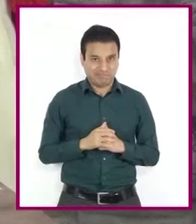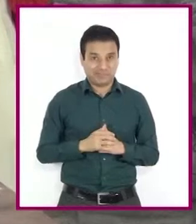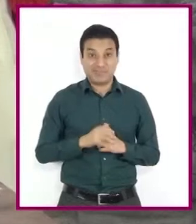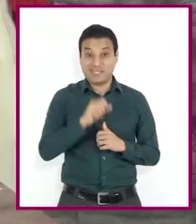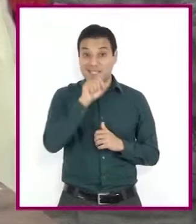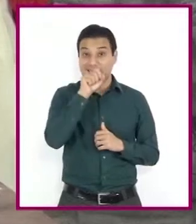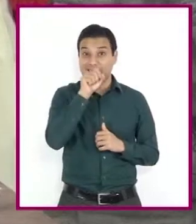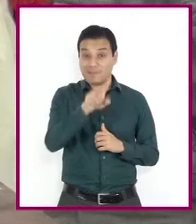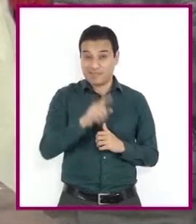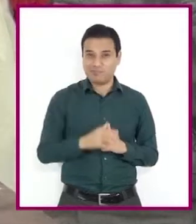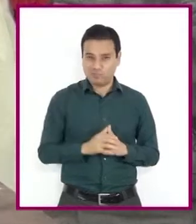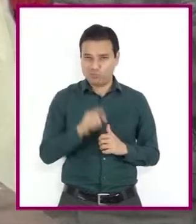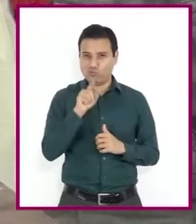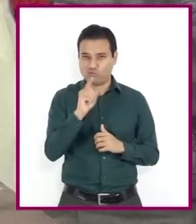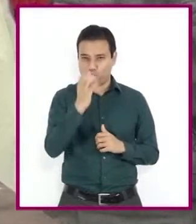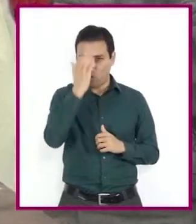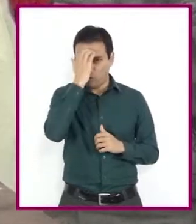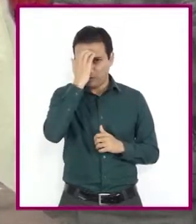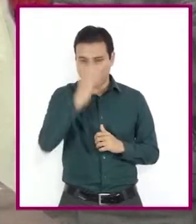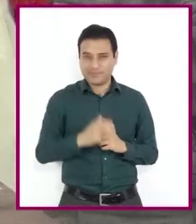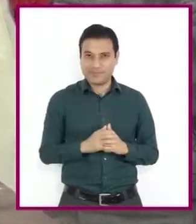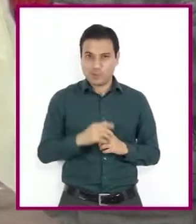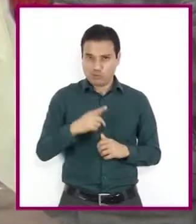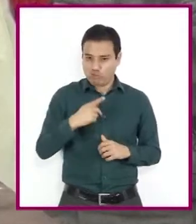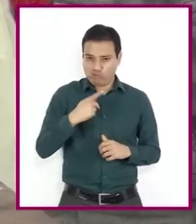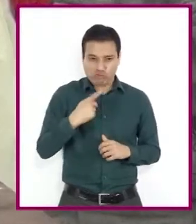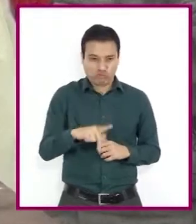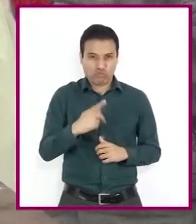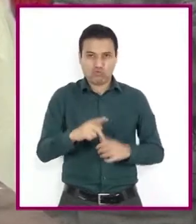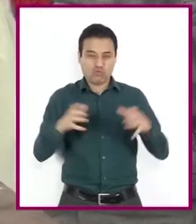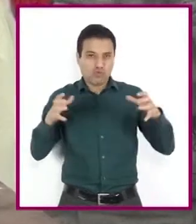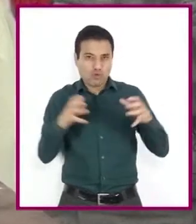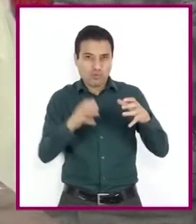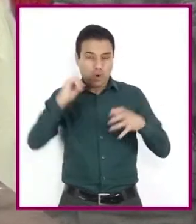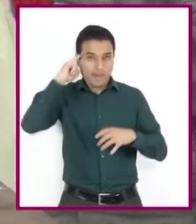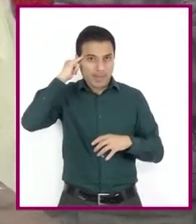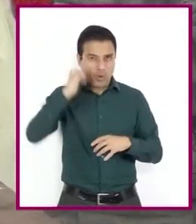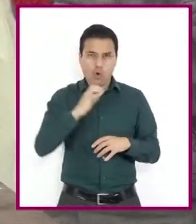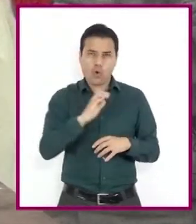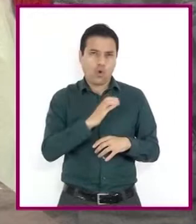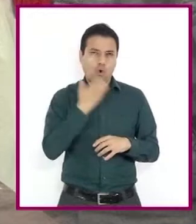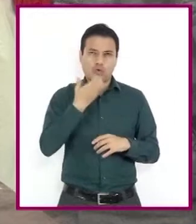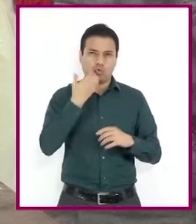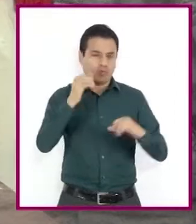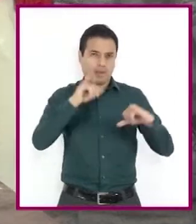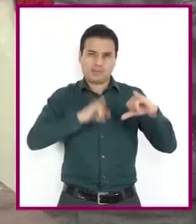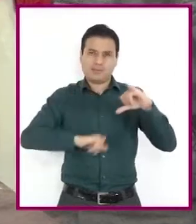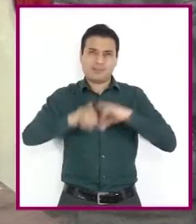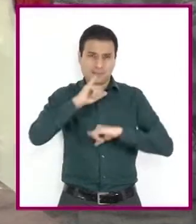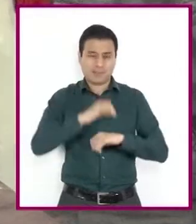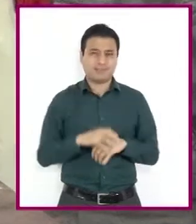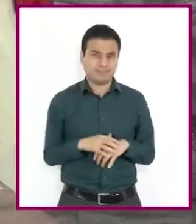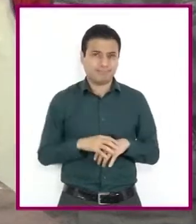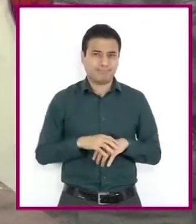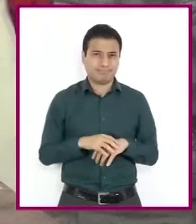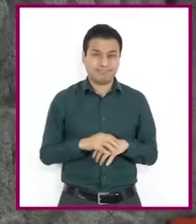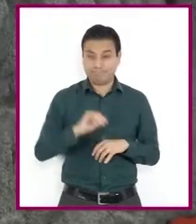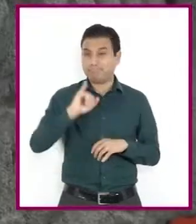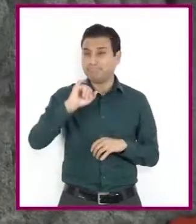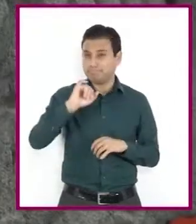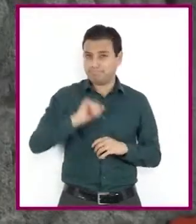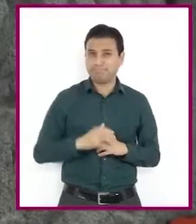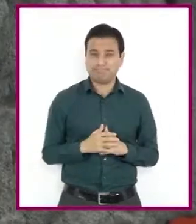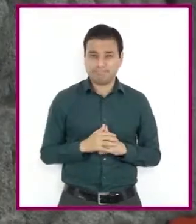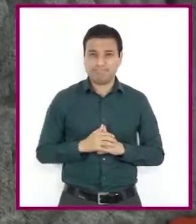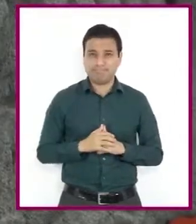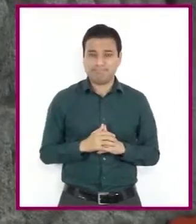todo, reconocer que nuestras culturas, nuestras raíces, realizaban ciencia y muy precisa. Claro que sí.